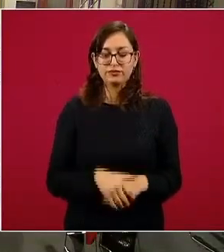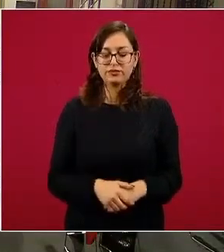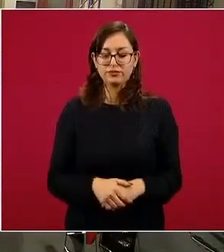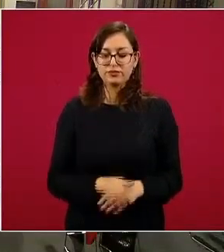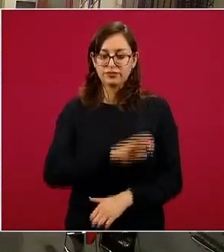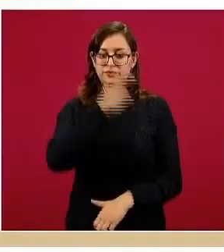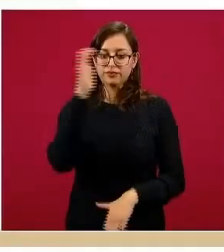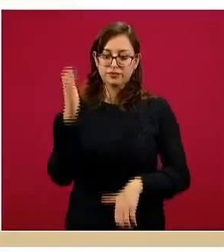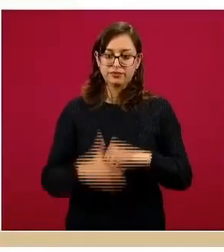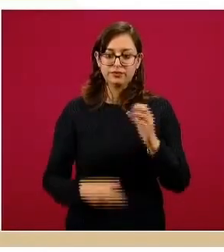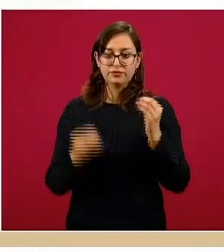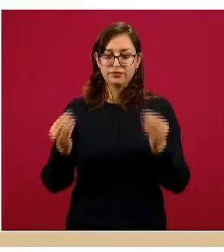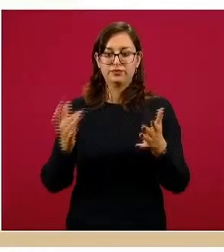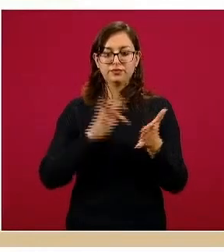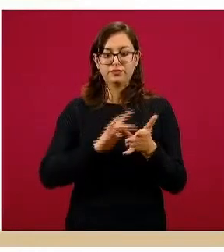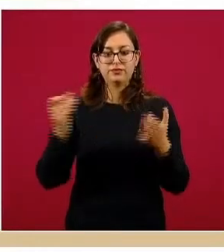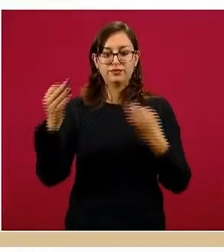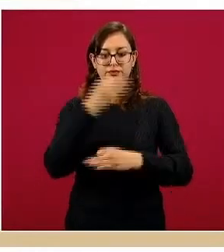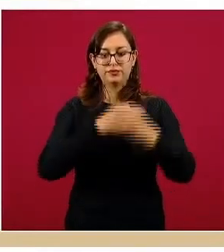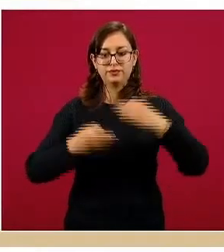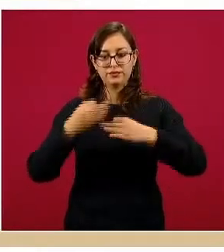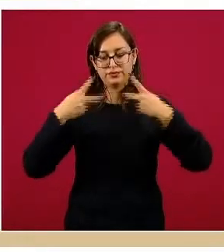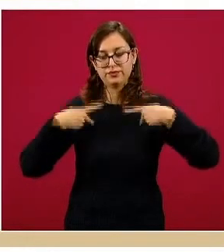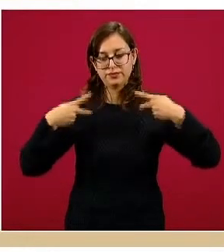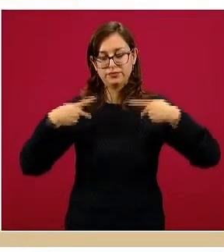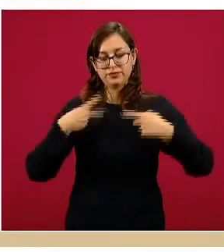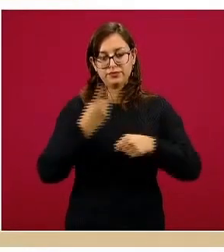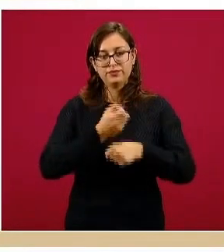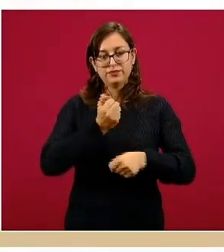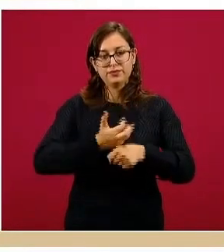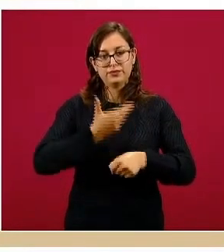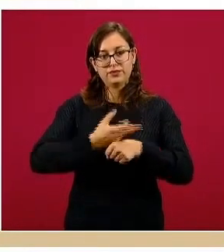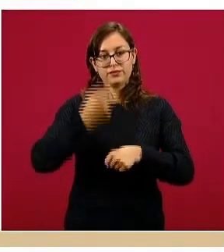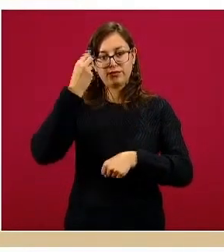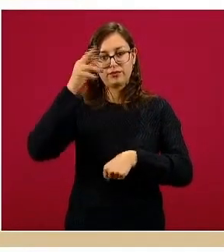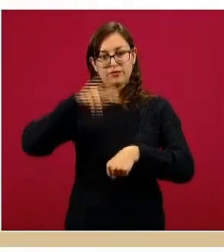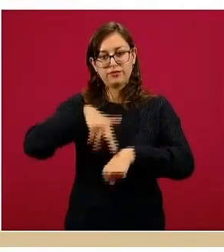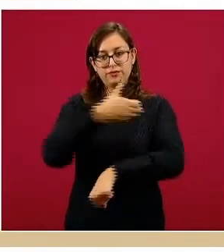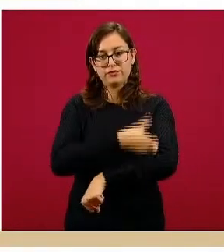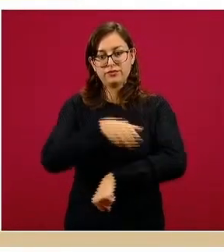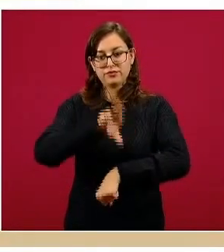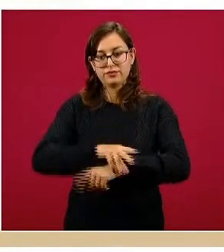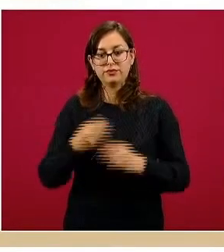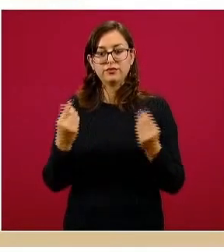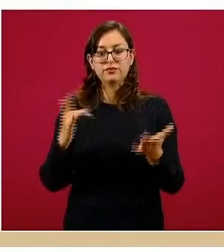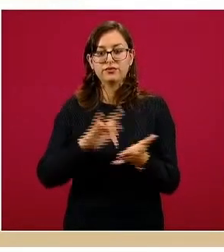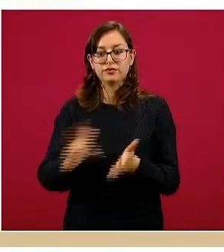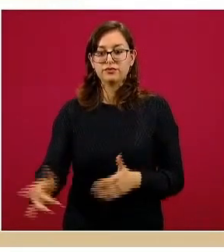y aquí terminamos. Muchas gracias a nuestros invitados, subsecretario, directora, coordinador, muchas gracias.